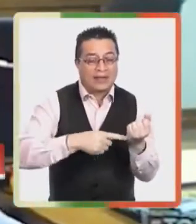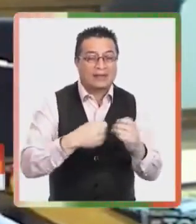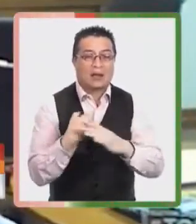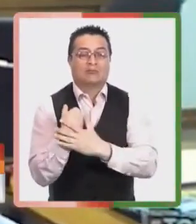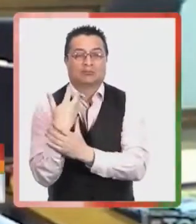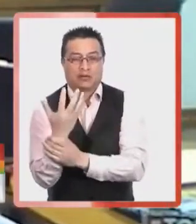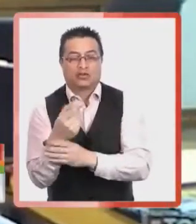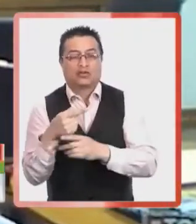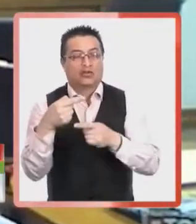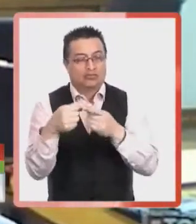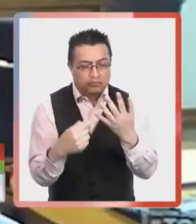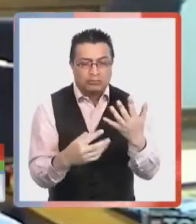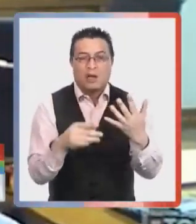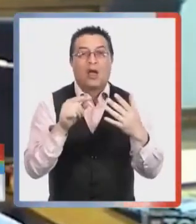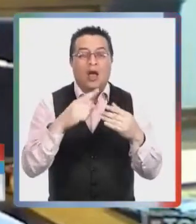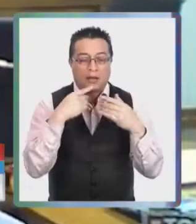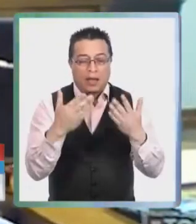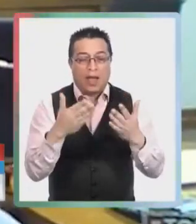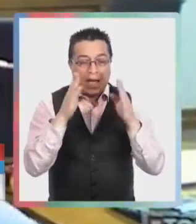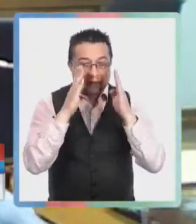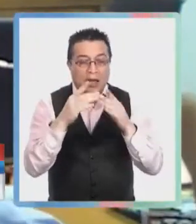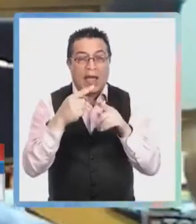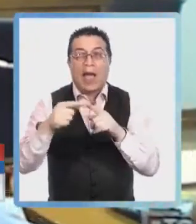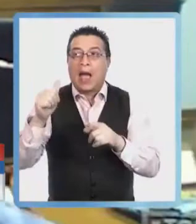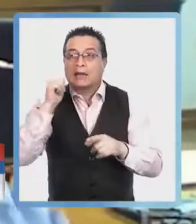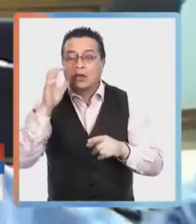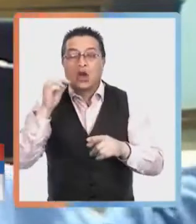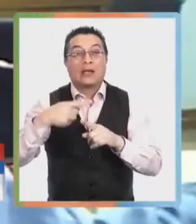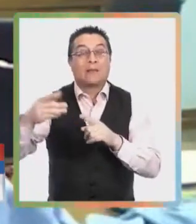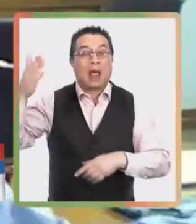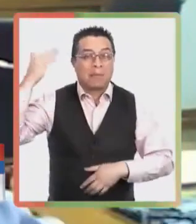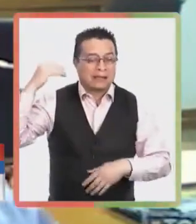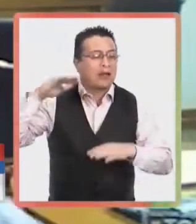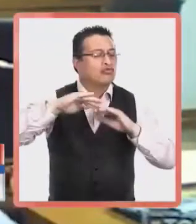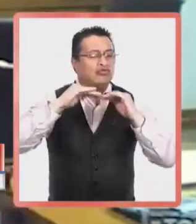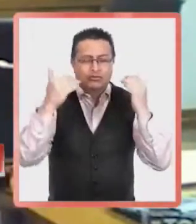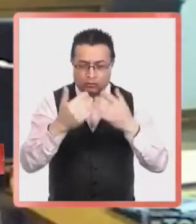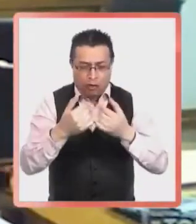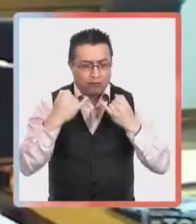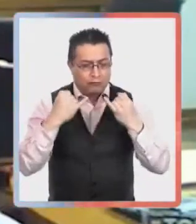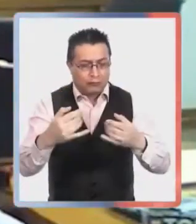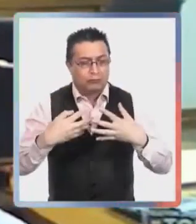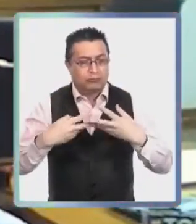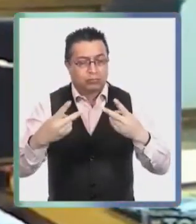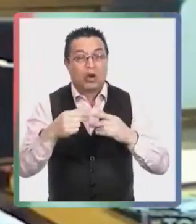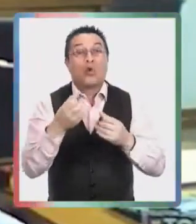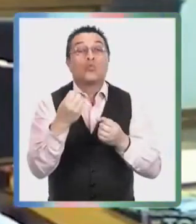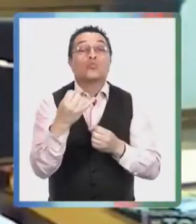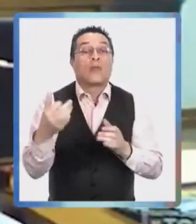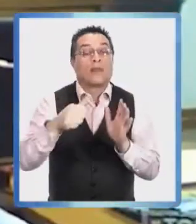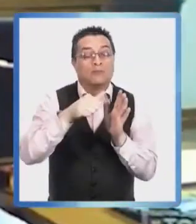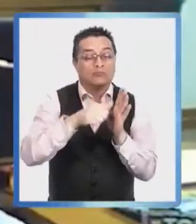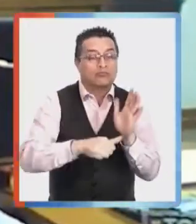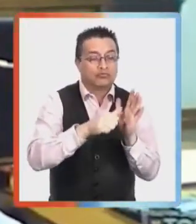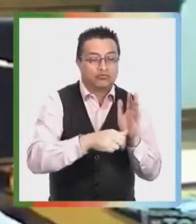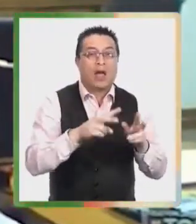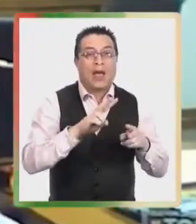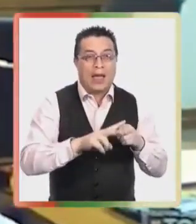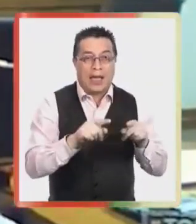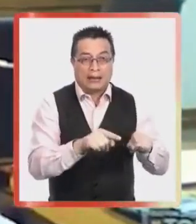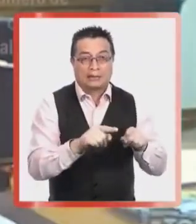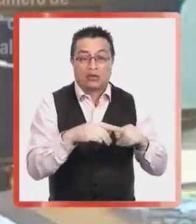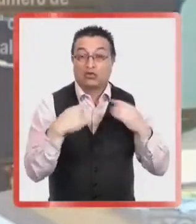técnicas órtesis prótesis cuántas atenciones hicimos ayer o la semana pasada y también cuántas cirugías estamos realizando